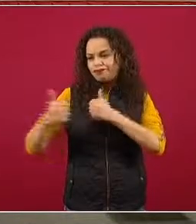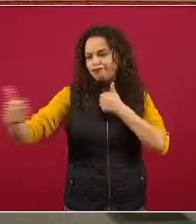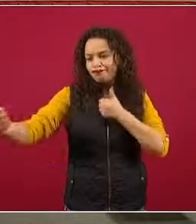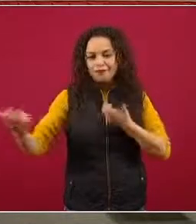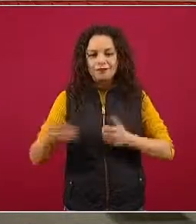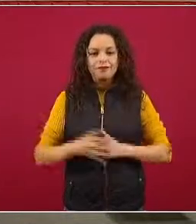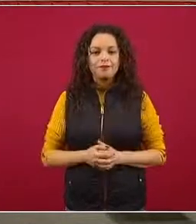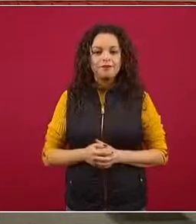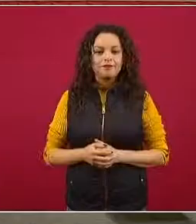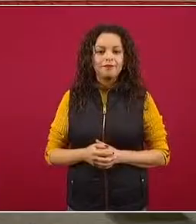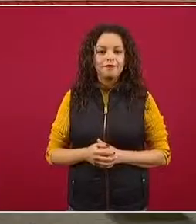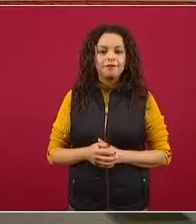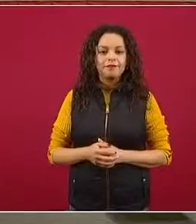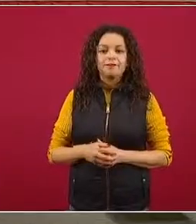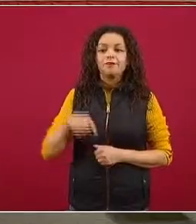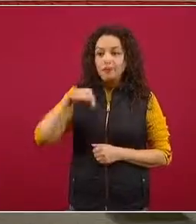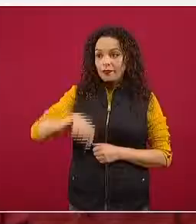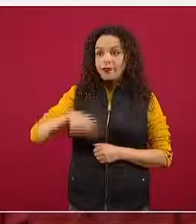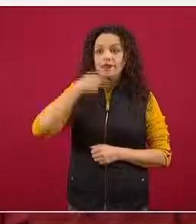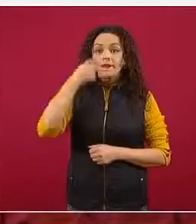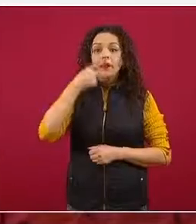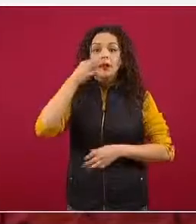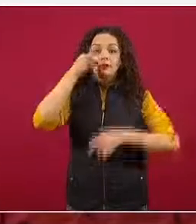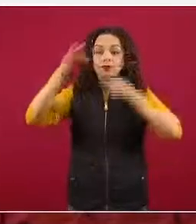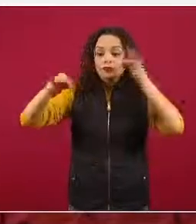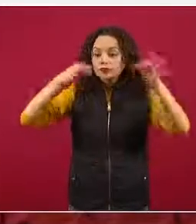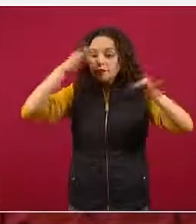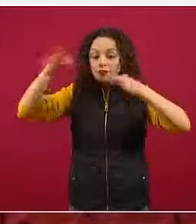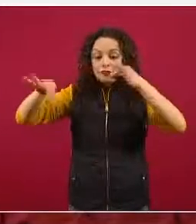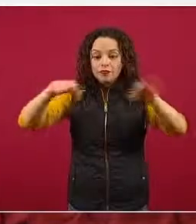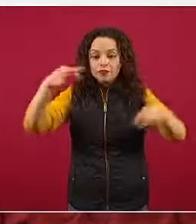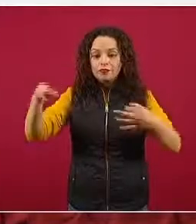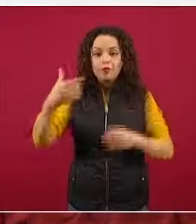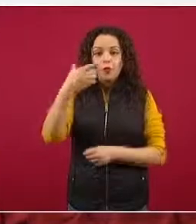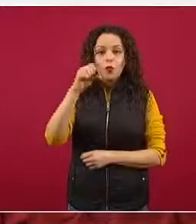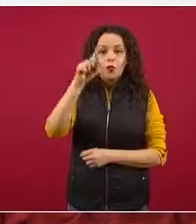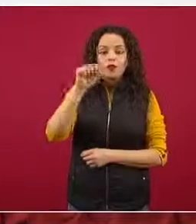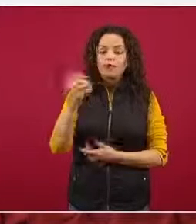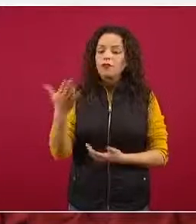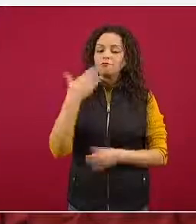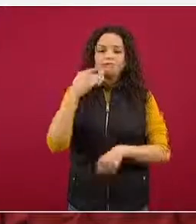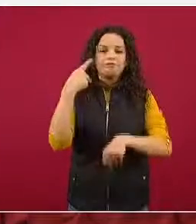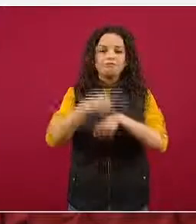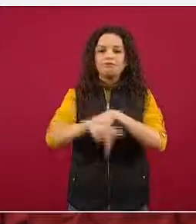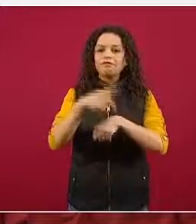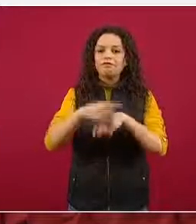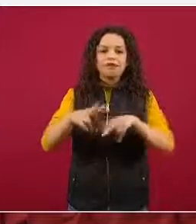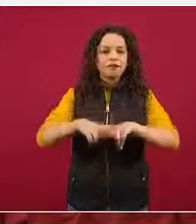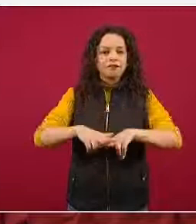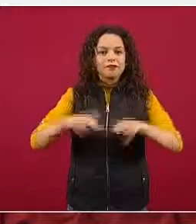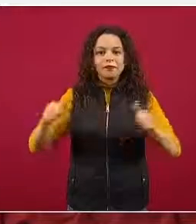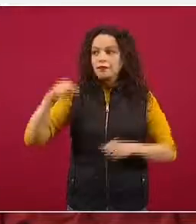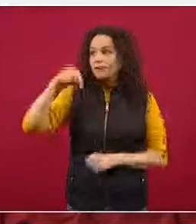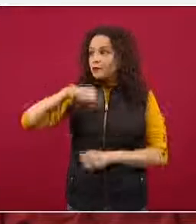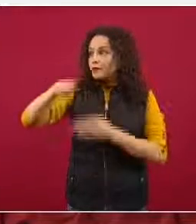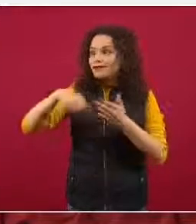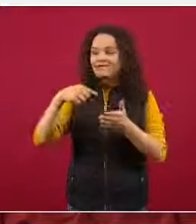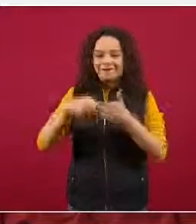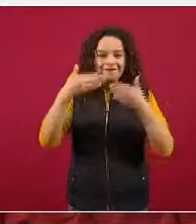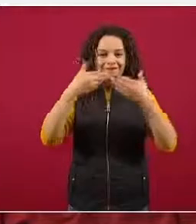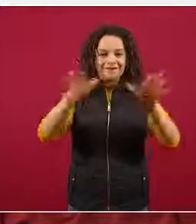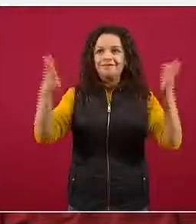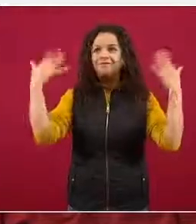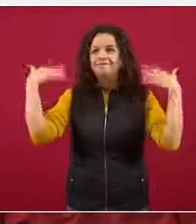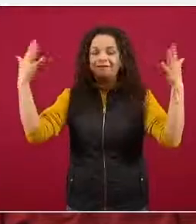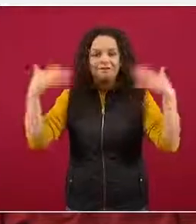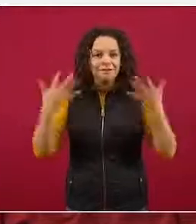Nuestros aerosoles no generarán ningún riesgo a nadie. Es un lugar que también tiene puertas abiertas y está ventilado. Estamos